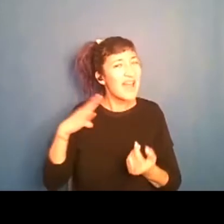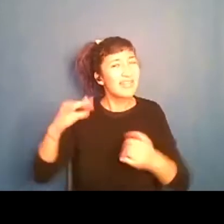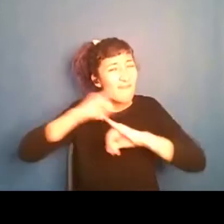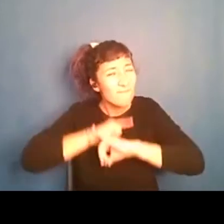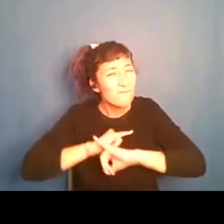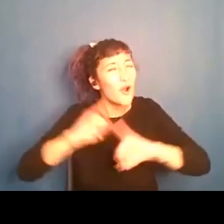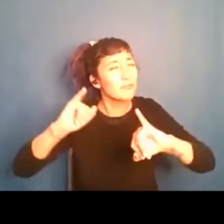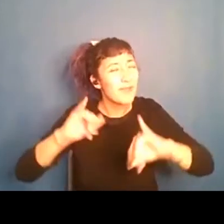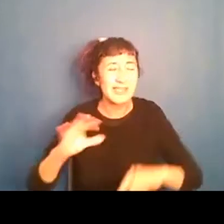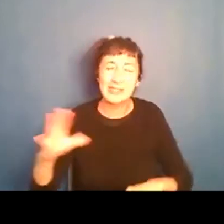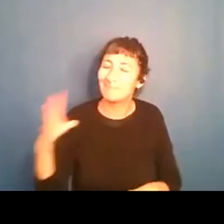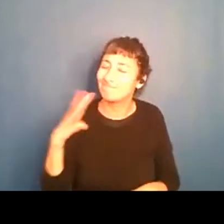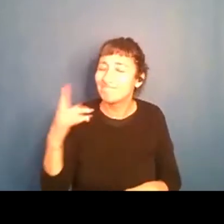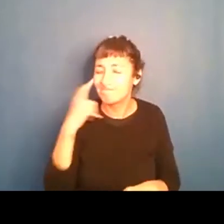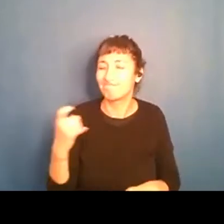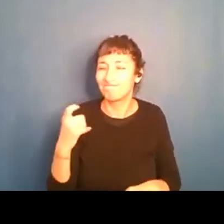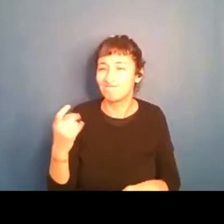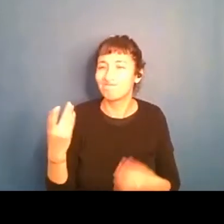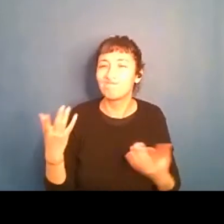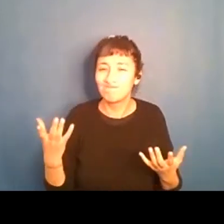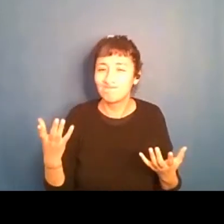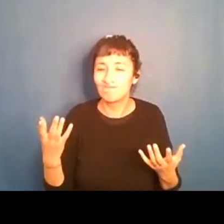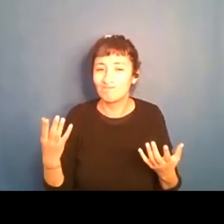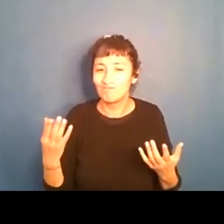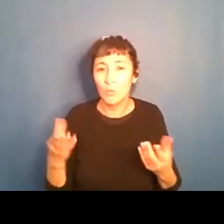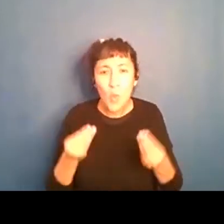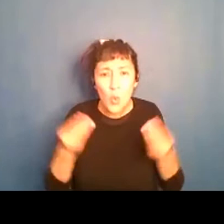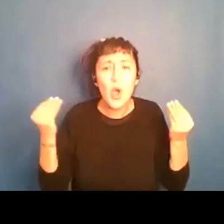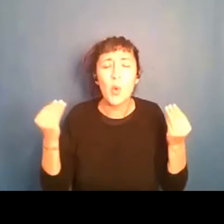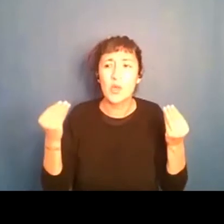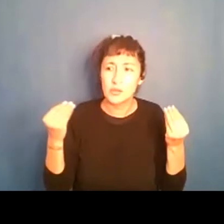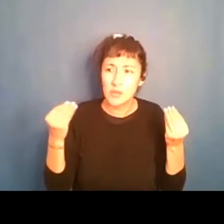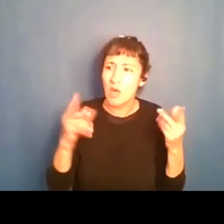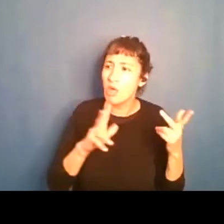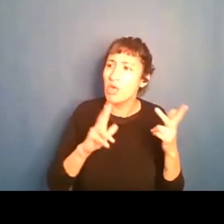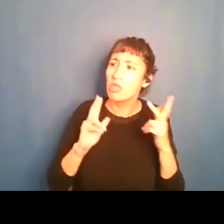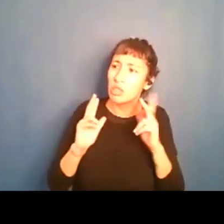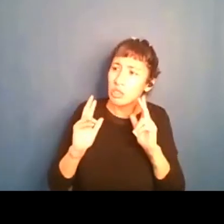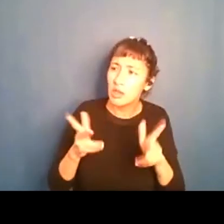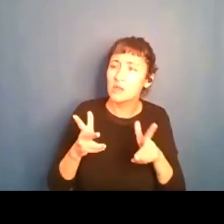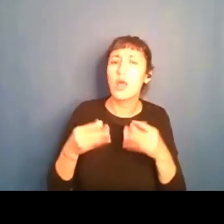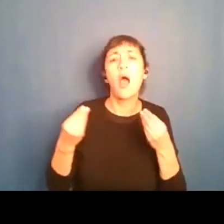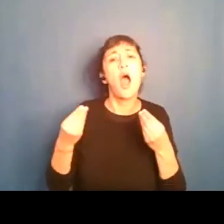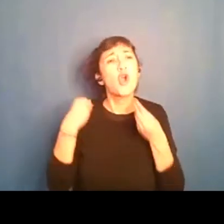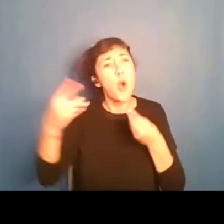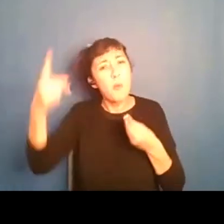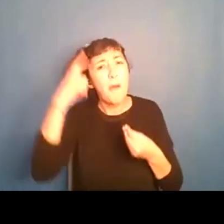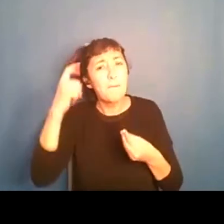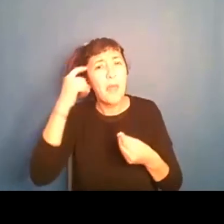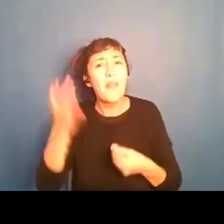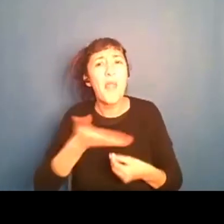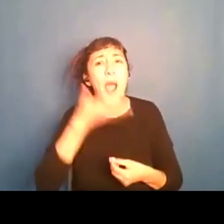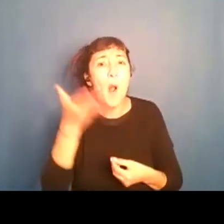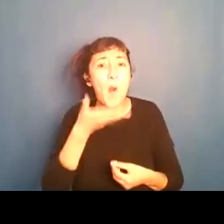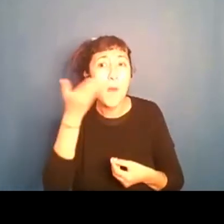falta de que muchas veces han escuchado cómo es la forma de aprender a hablar, pero se